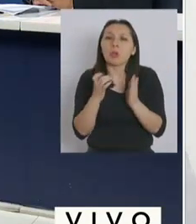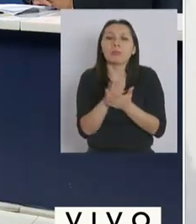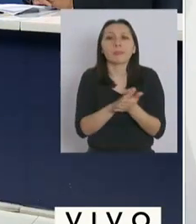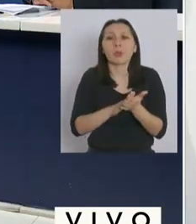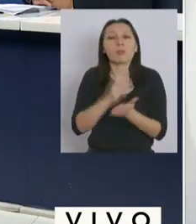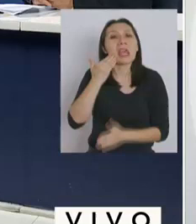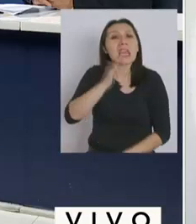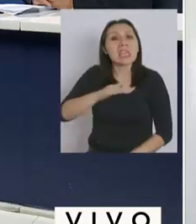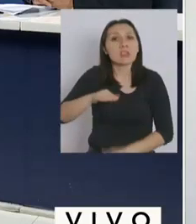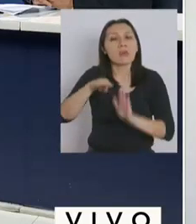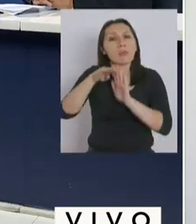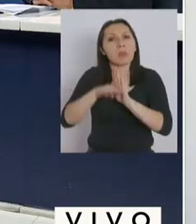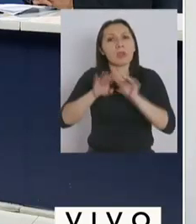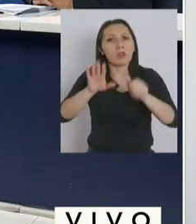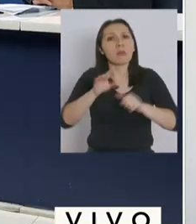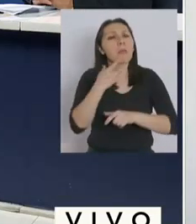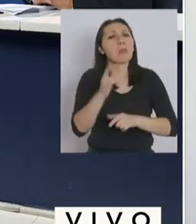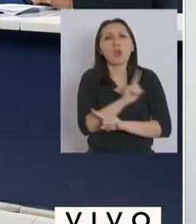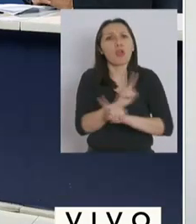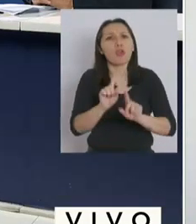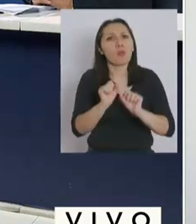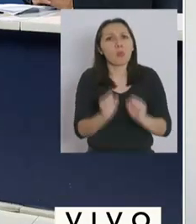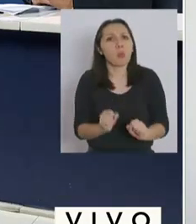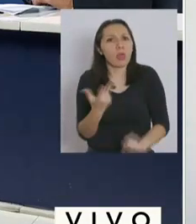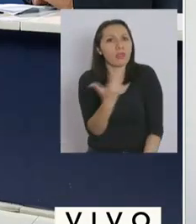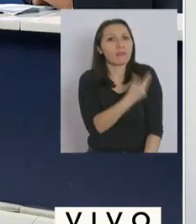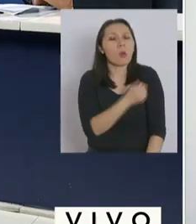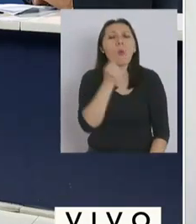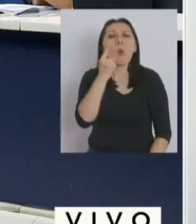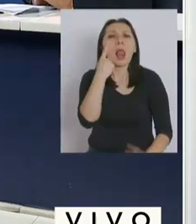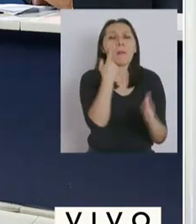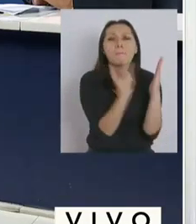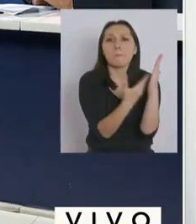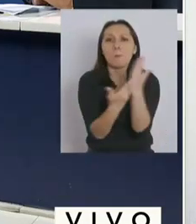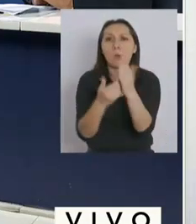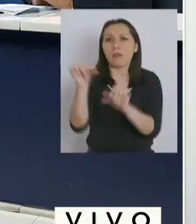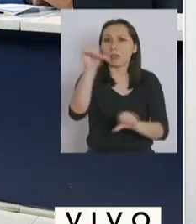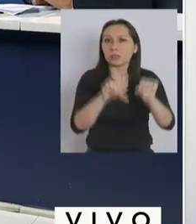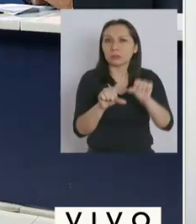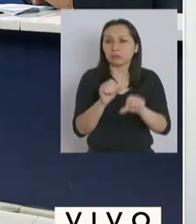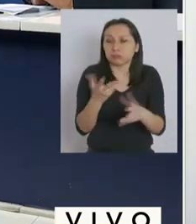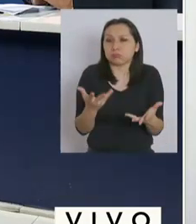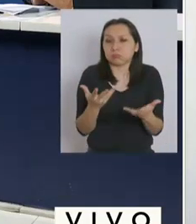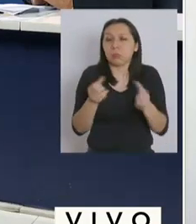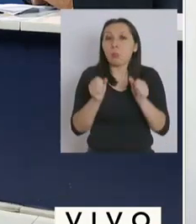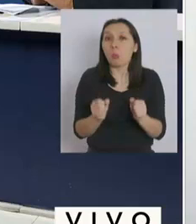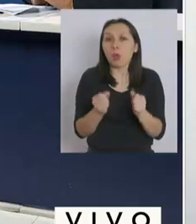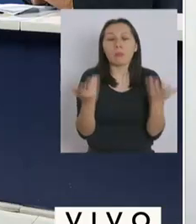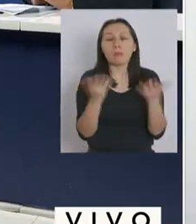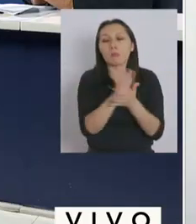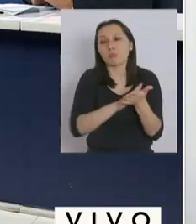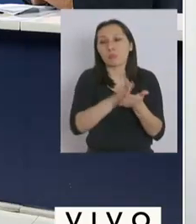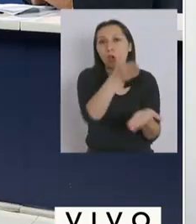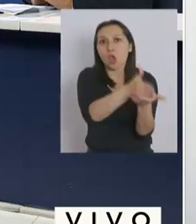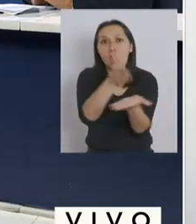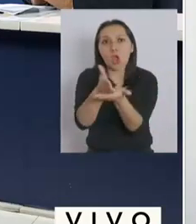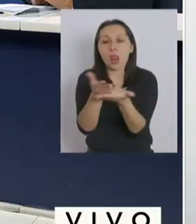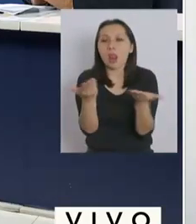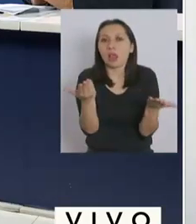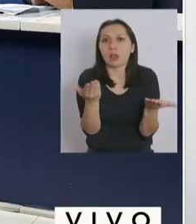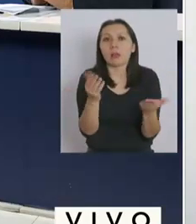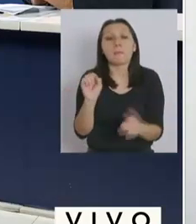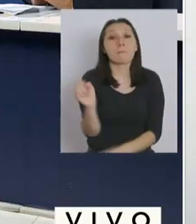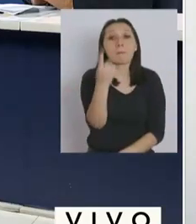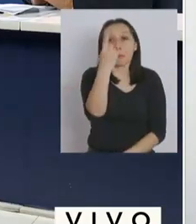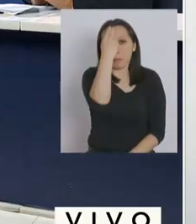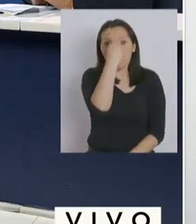ejemplo, a los niños menores de 16 años sin vacunarse? ¿Qué evidencia científica hay sobre eso y cómo se podría hacer con los colegios? Porque el 1